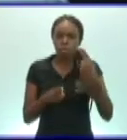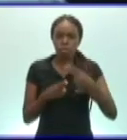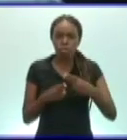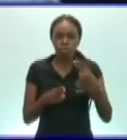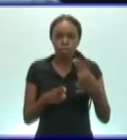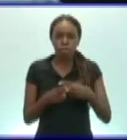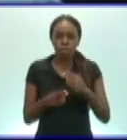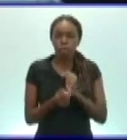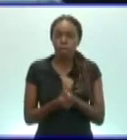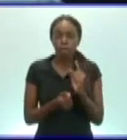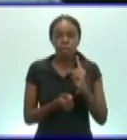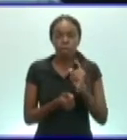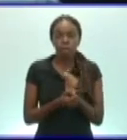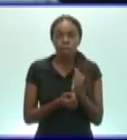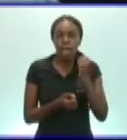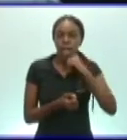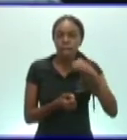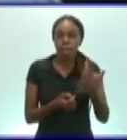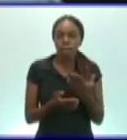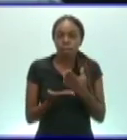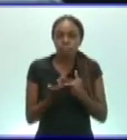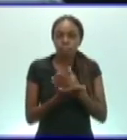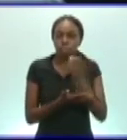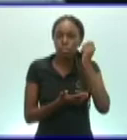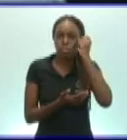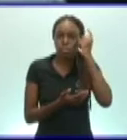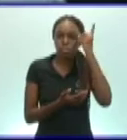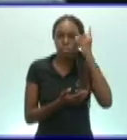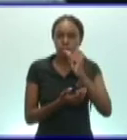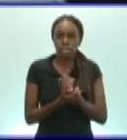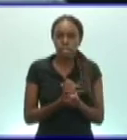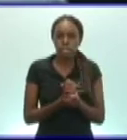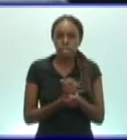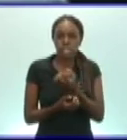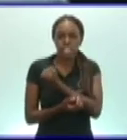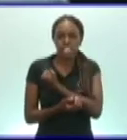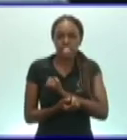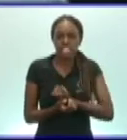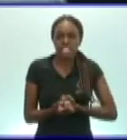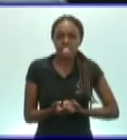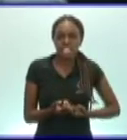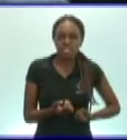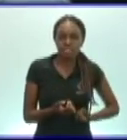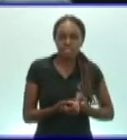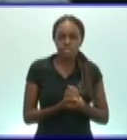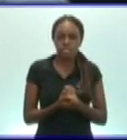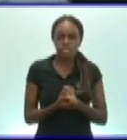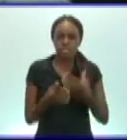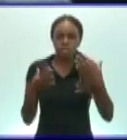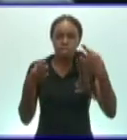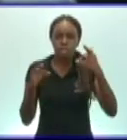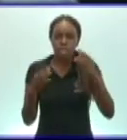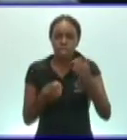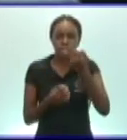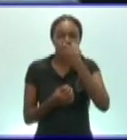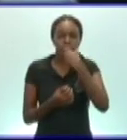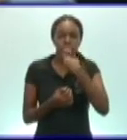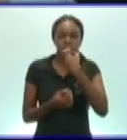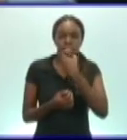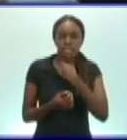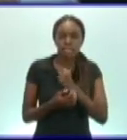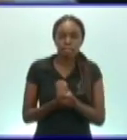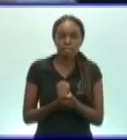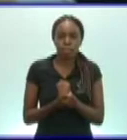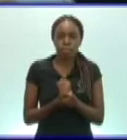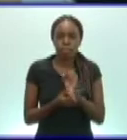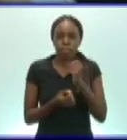sino como un continuador de sus ideas. Por eso el sacrificio de Oscar le va a dar esa titularidad a Céspedes por